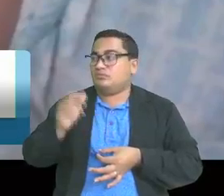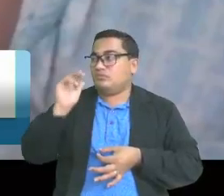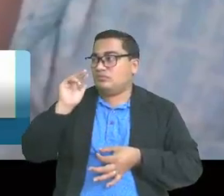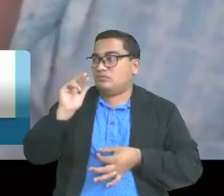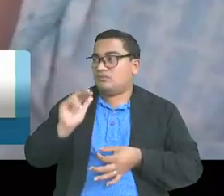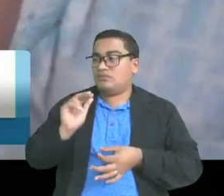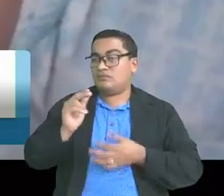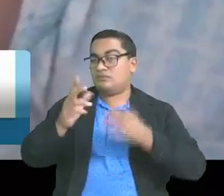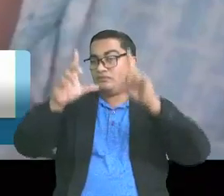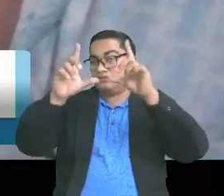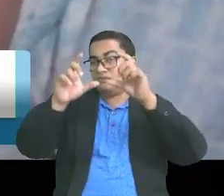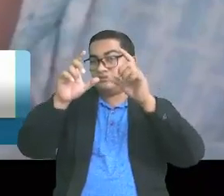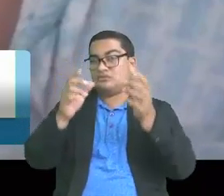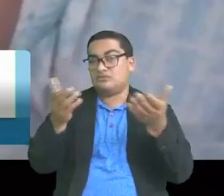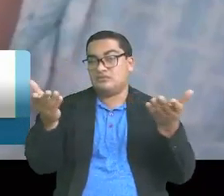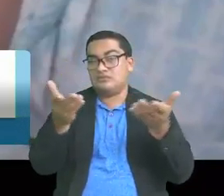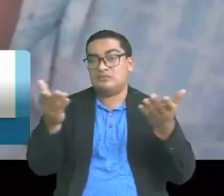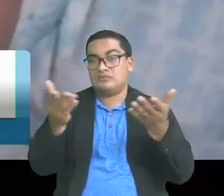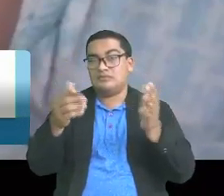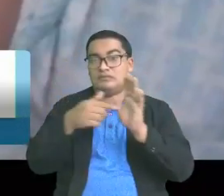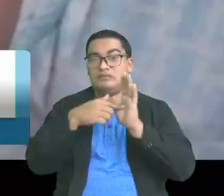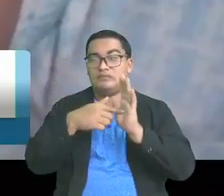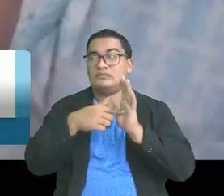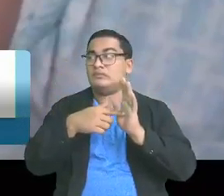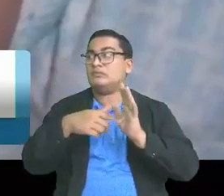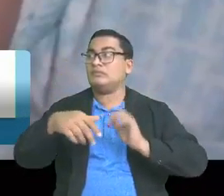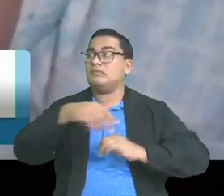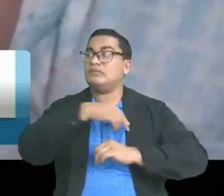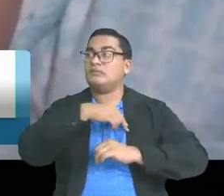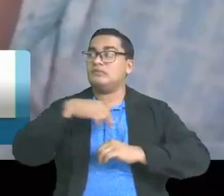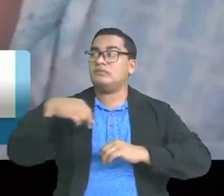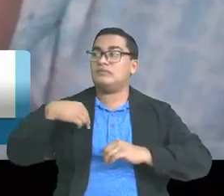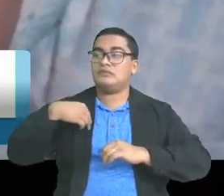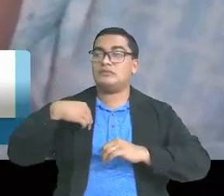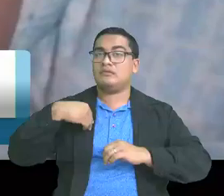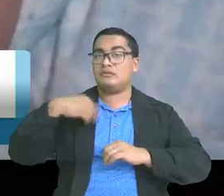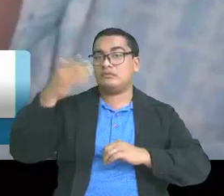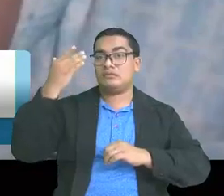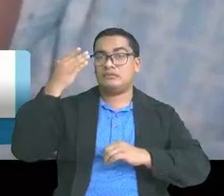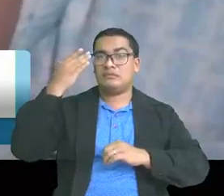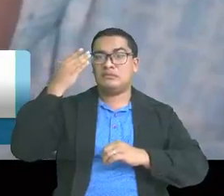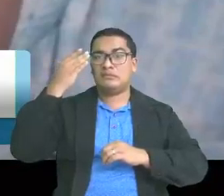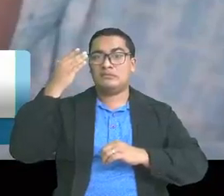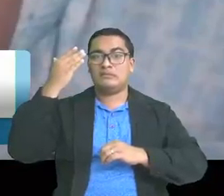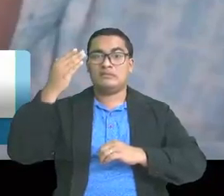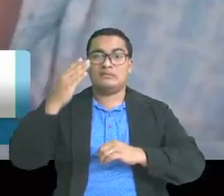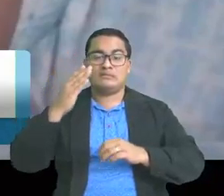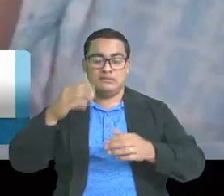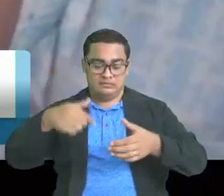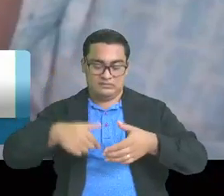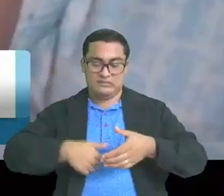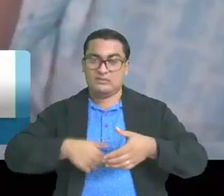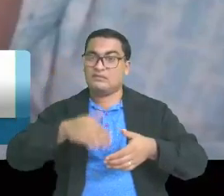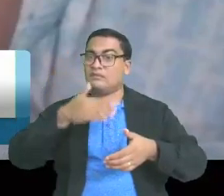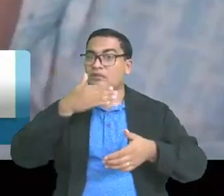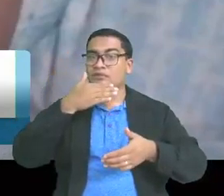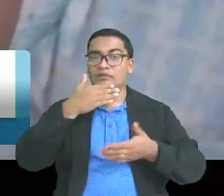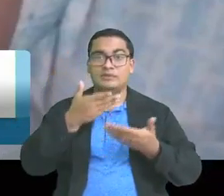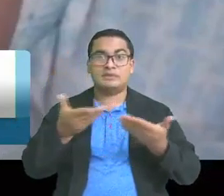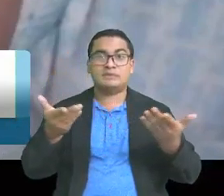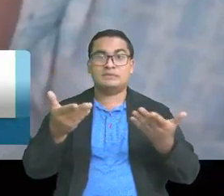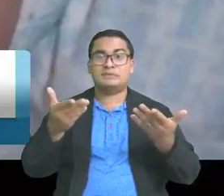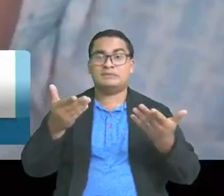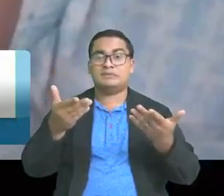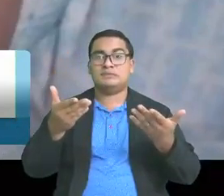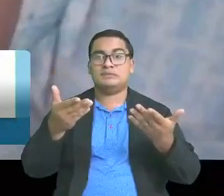hay. Así es que es como que nosotros obviamente tenemos un lugar que tiene un hueco donde no debería de estar. ¿Ya? La pared abdominal